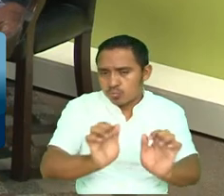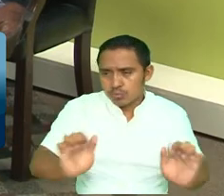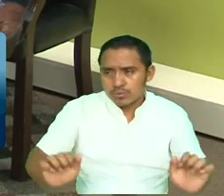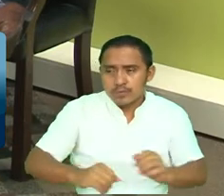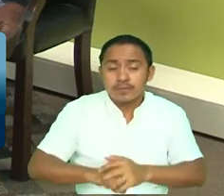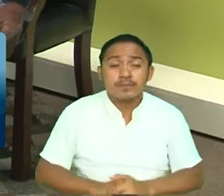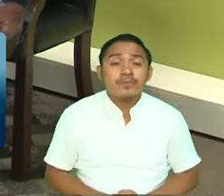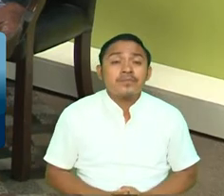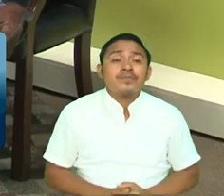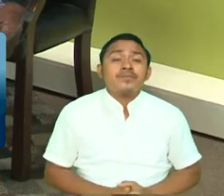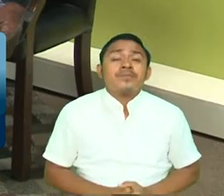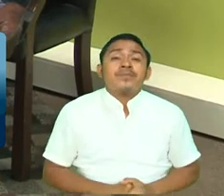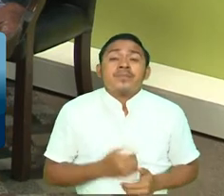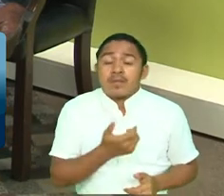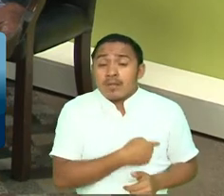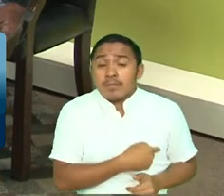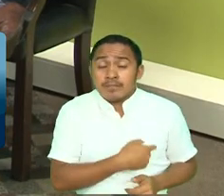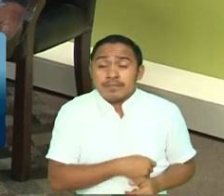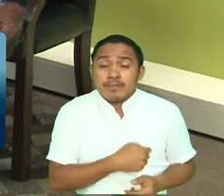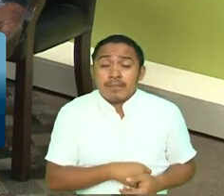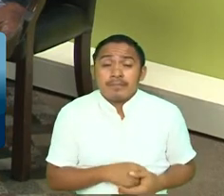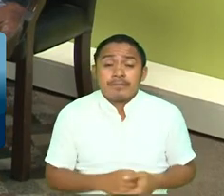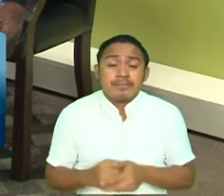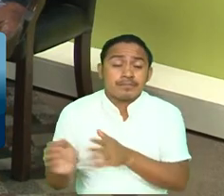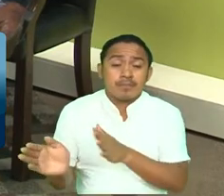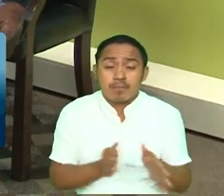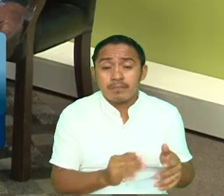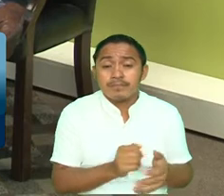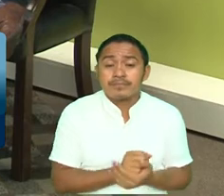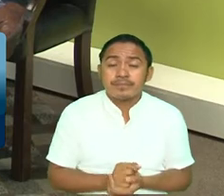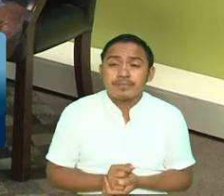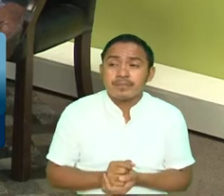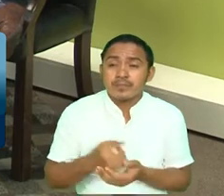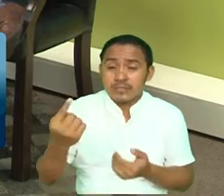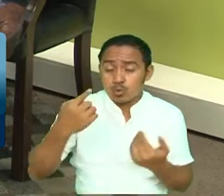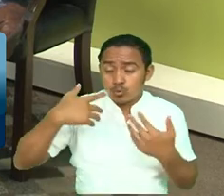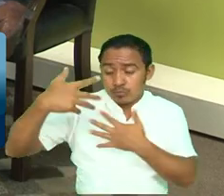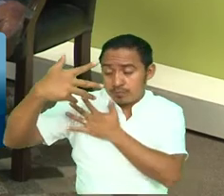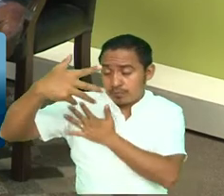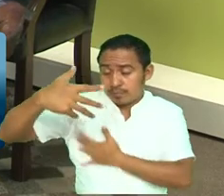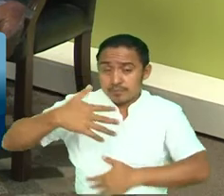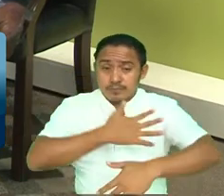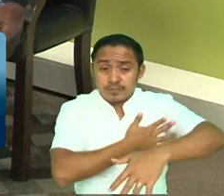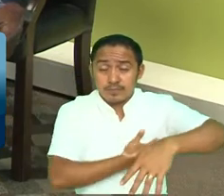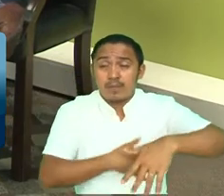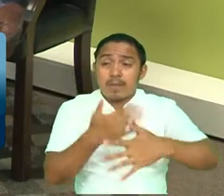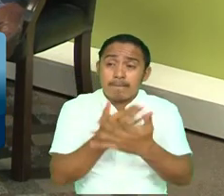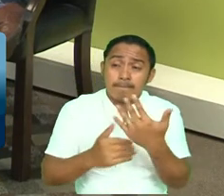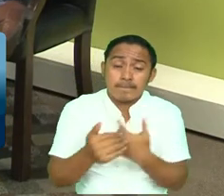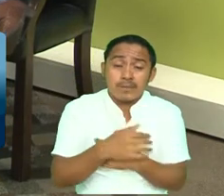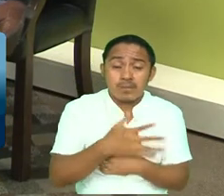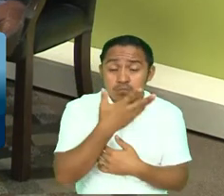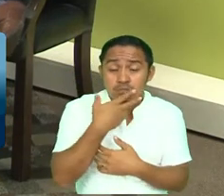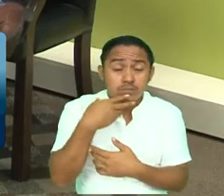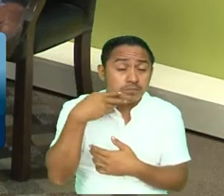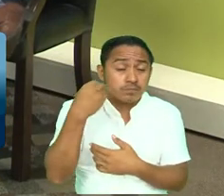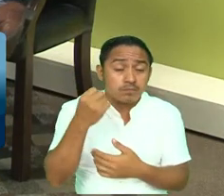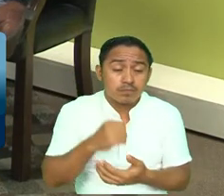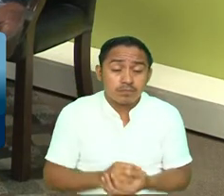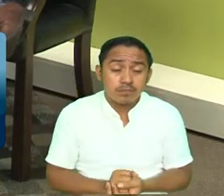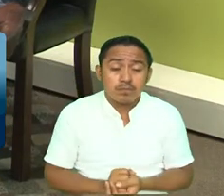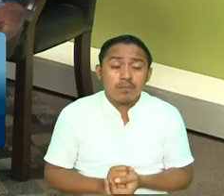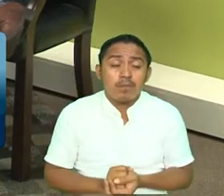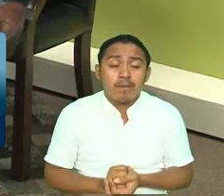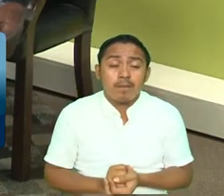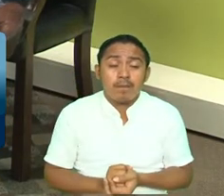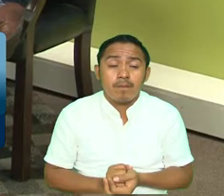que, edades escolares. Y la hiperhidrosis en la axila es más frecuente en lo que son las adolescentes, cuando ya empieza